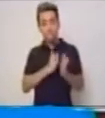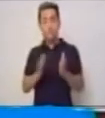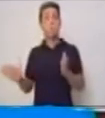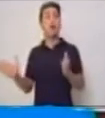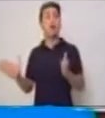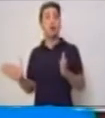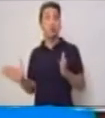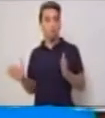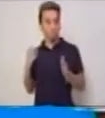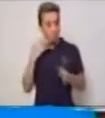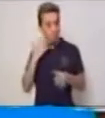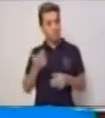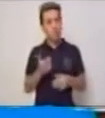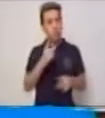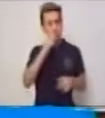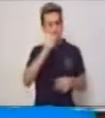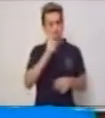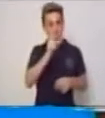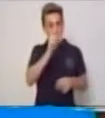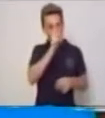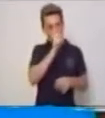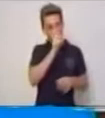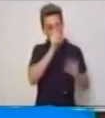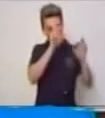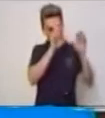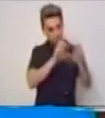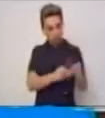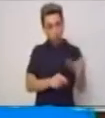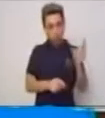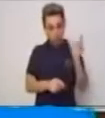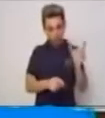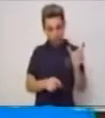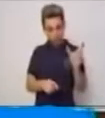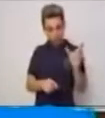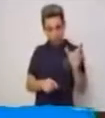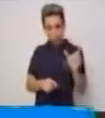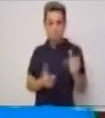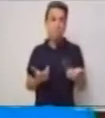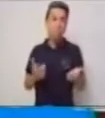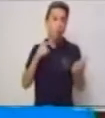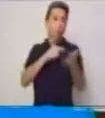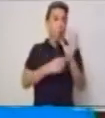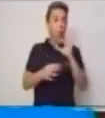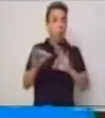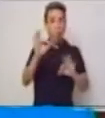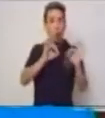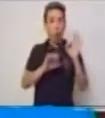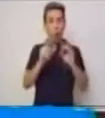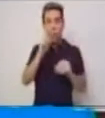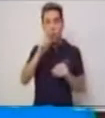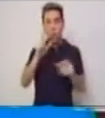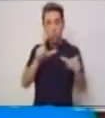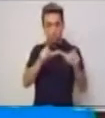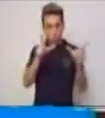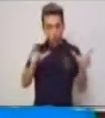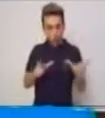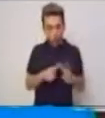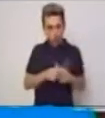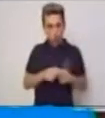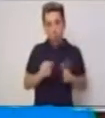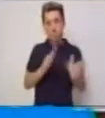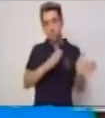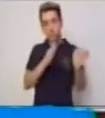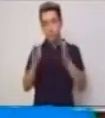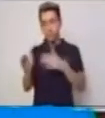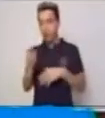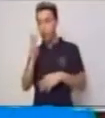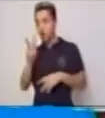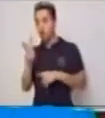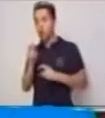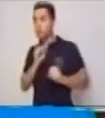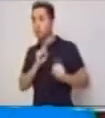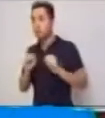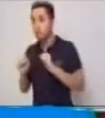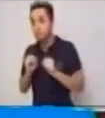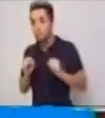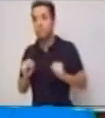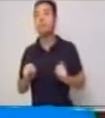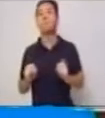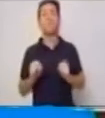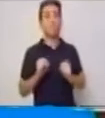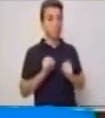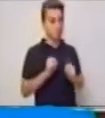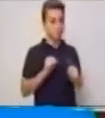una persona o un lugar, en este caso, un lugar y dos acciones. Esta también